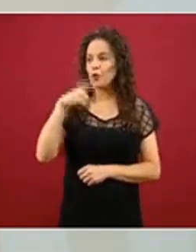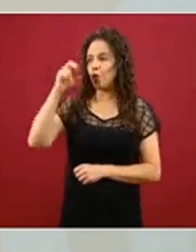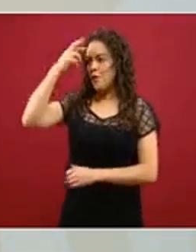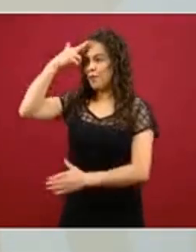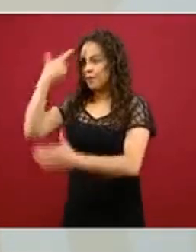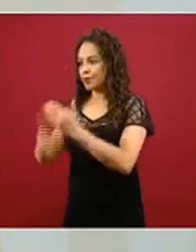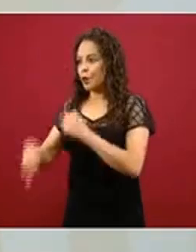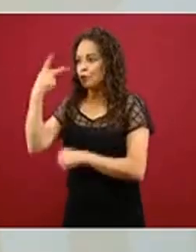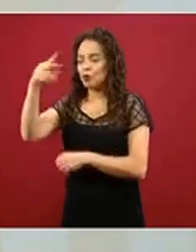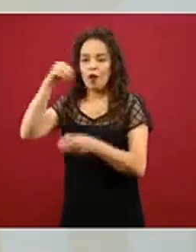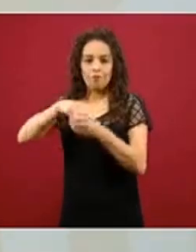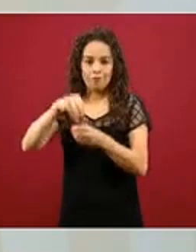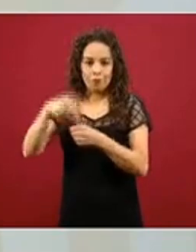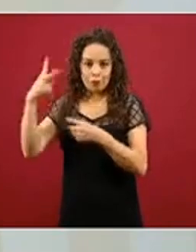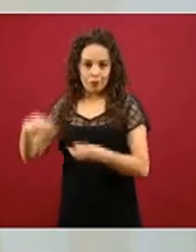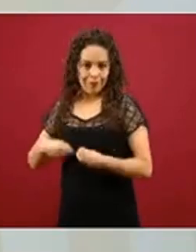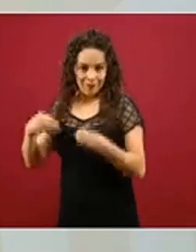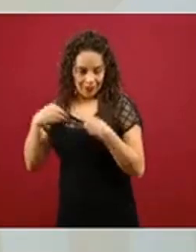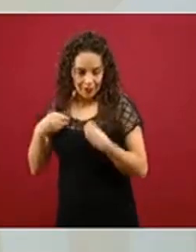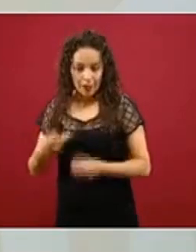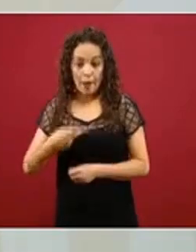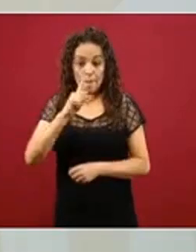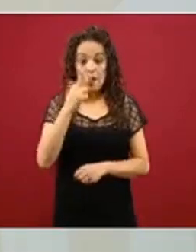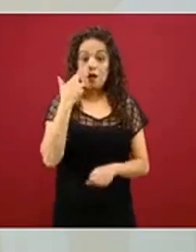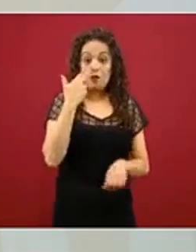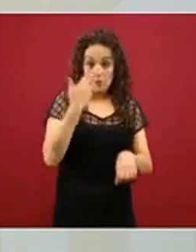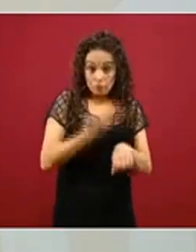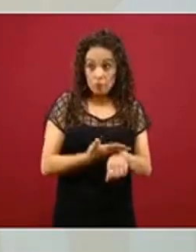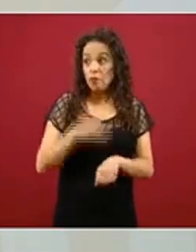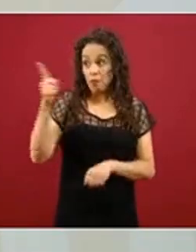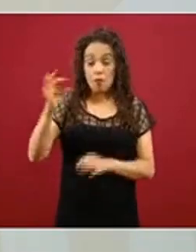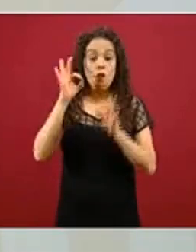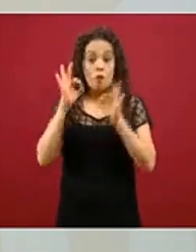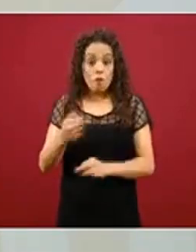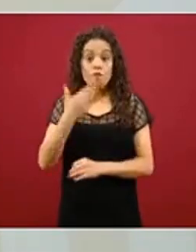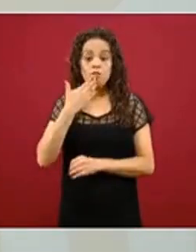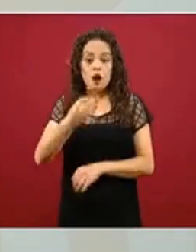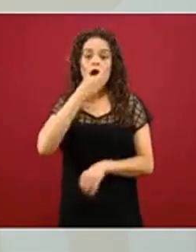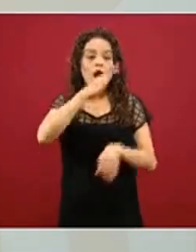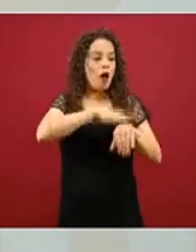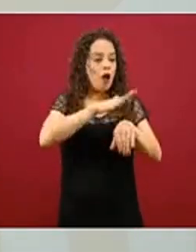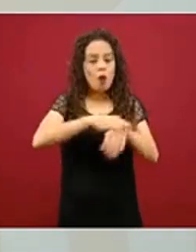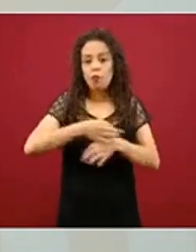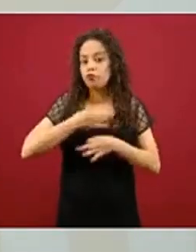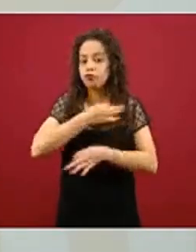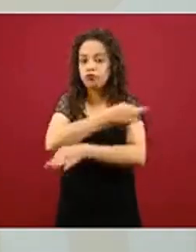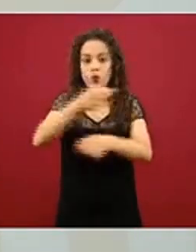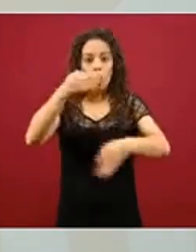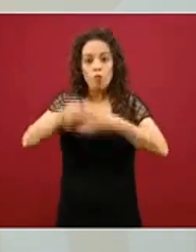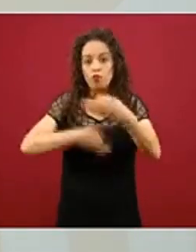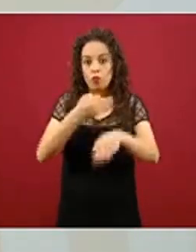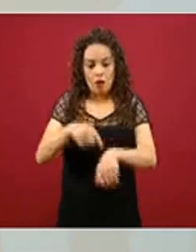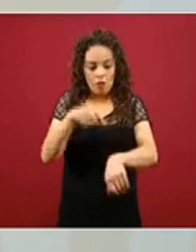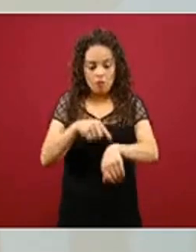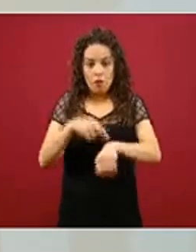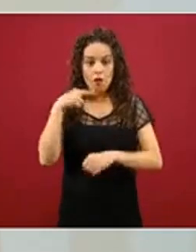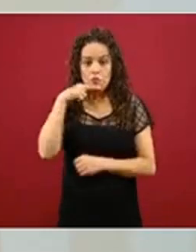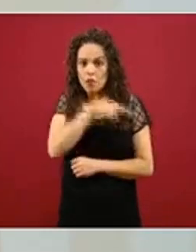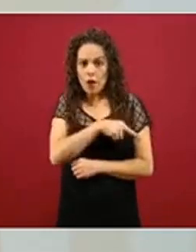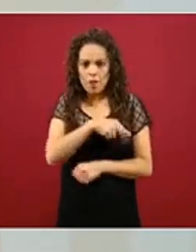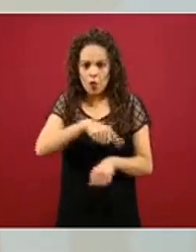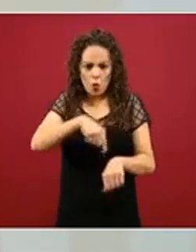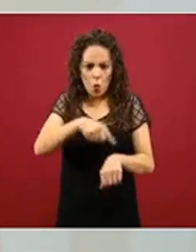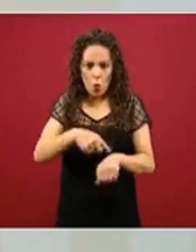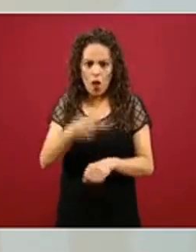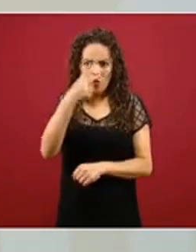de manera que nos parece muy responsable, lo hizo de conocimiento público en horas, muy pocas horas, menos de